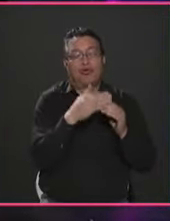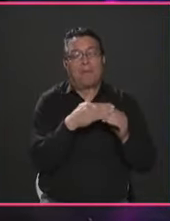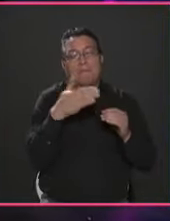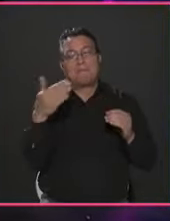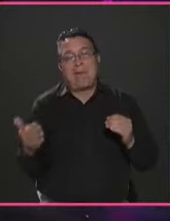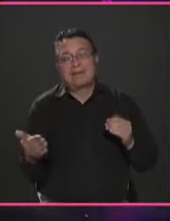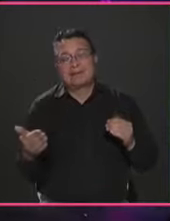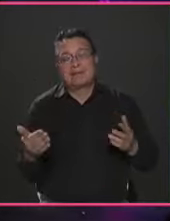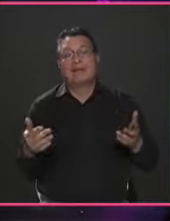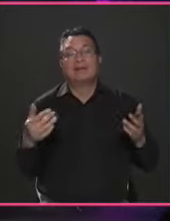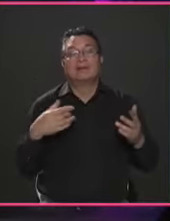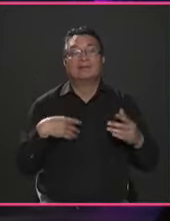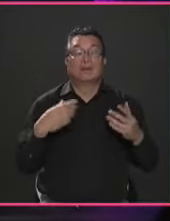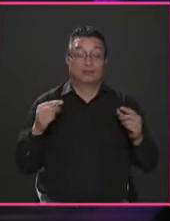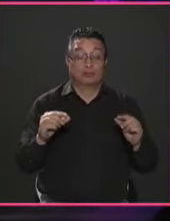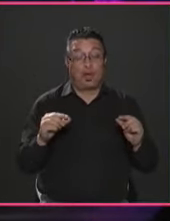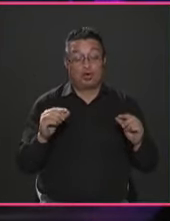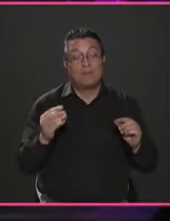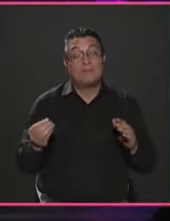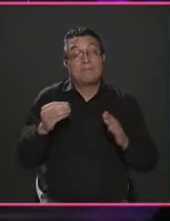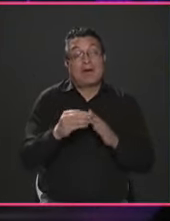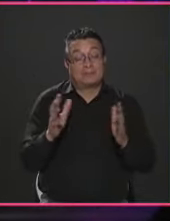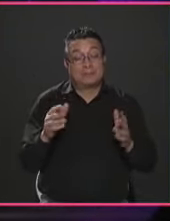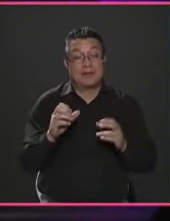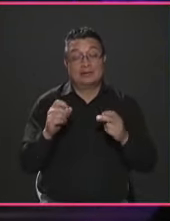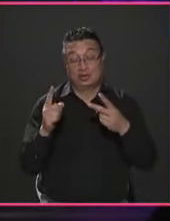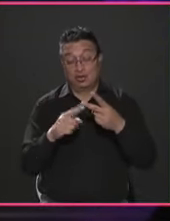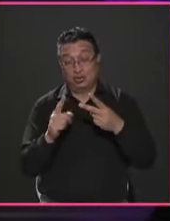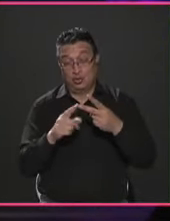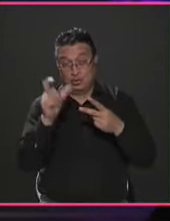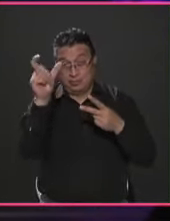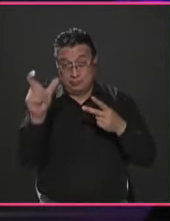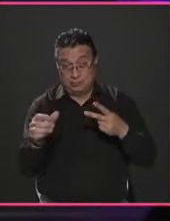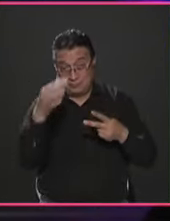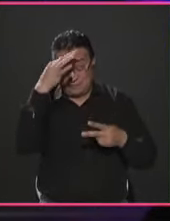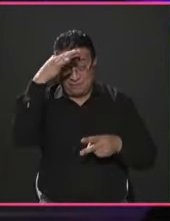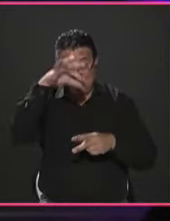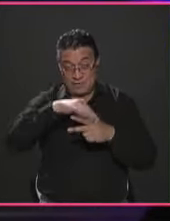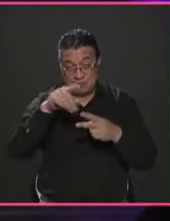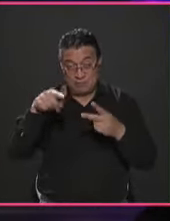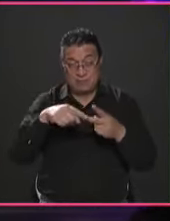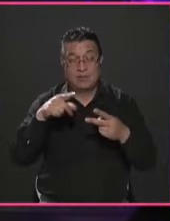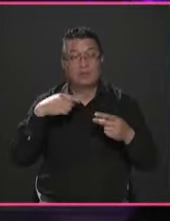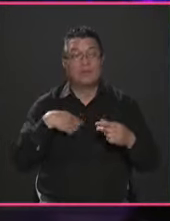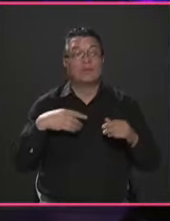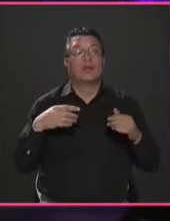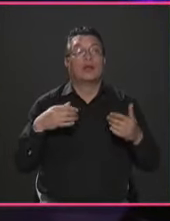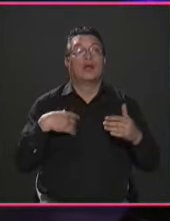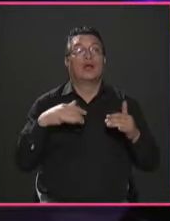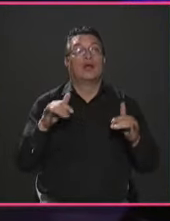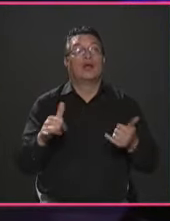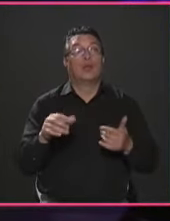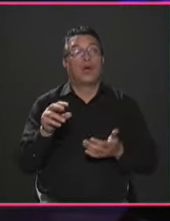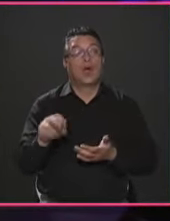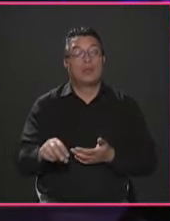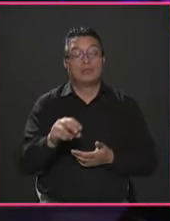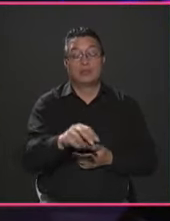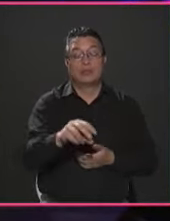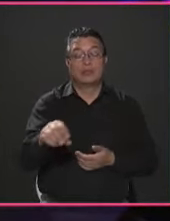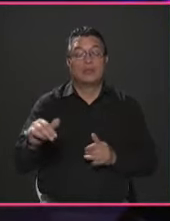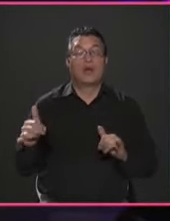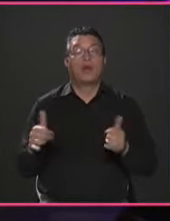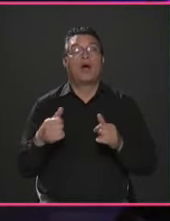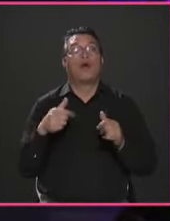fue no tanto ven que el segundo paciente estaba jugando uno con su con